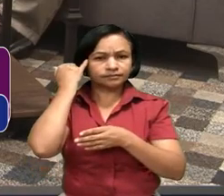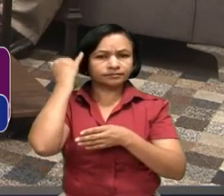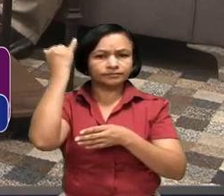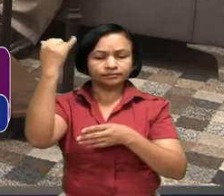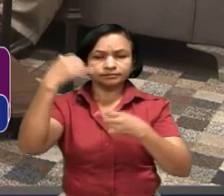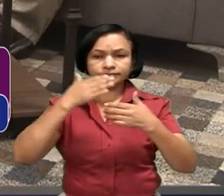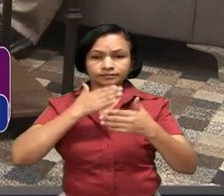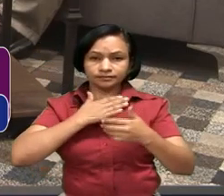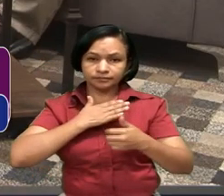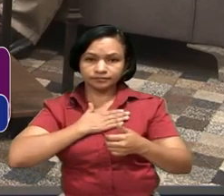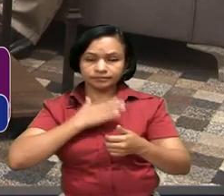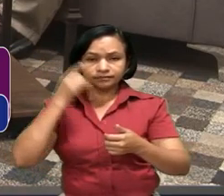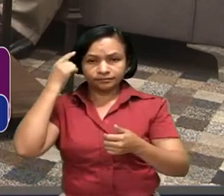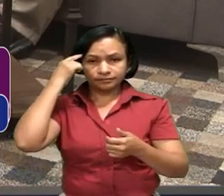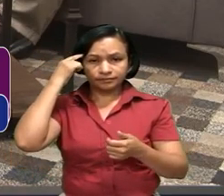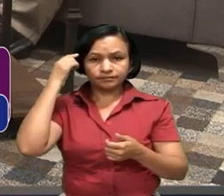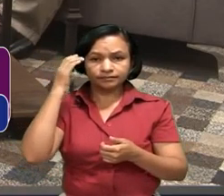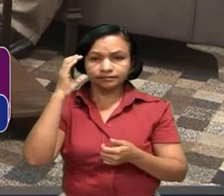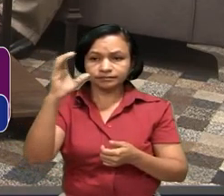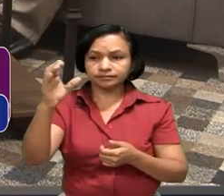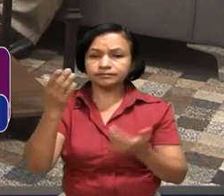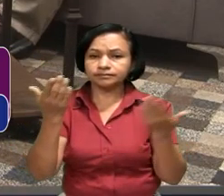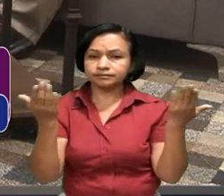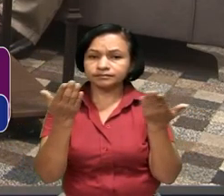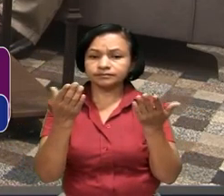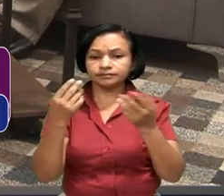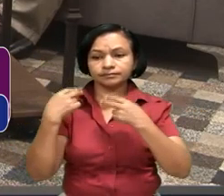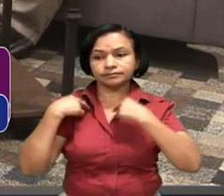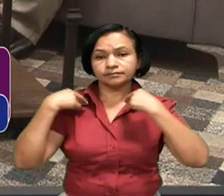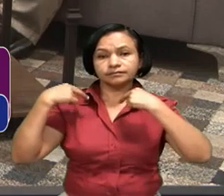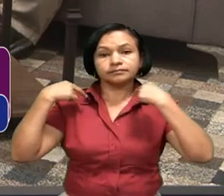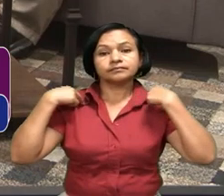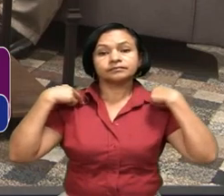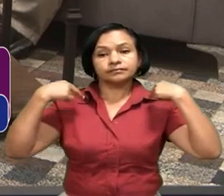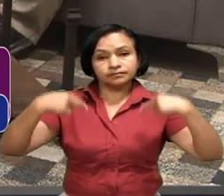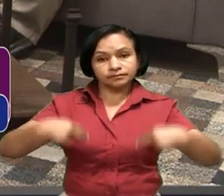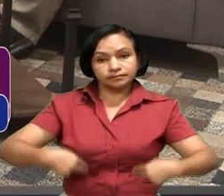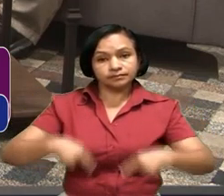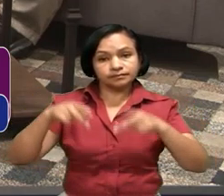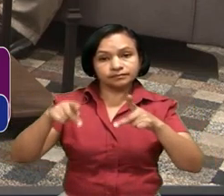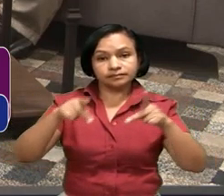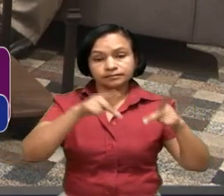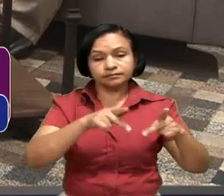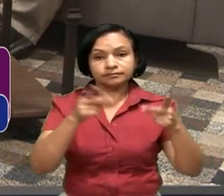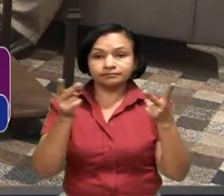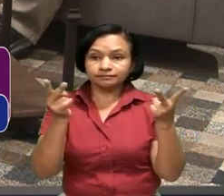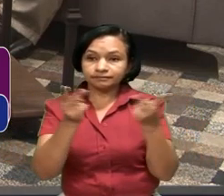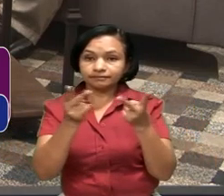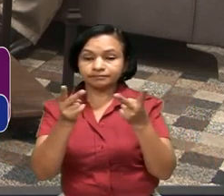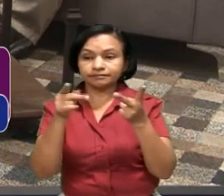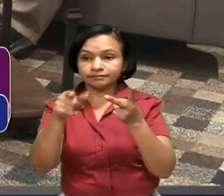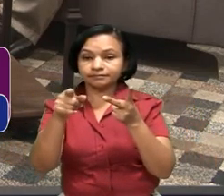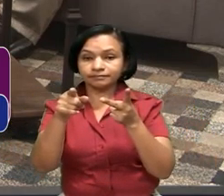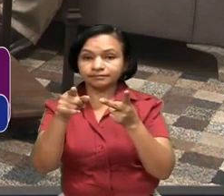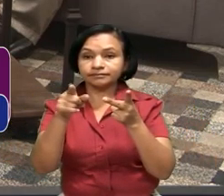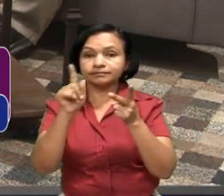que la humanidad sobrevive a los periodistas que